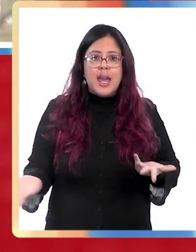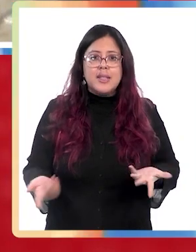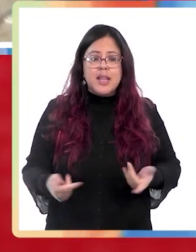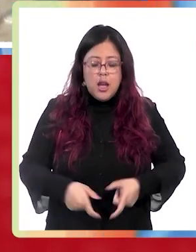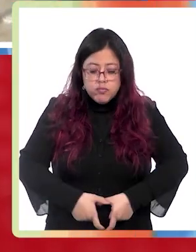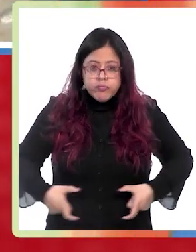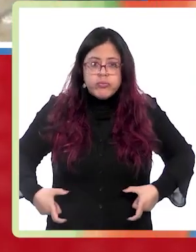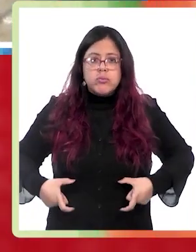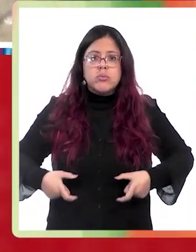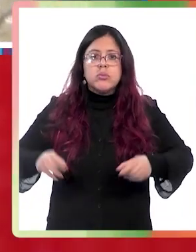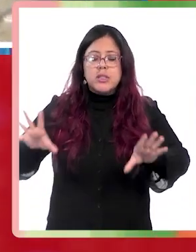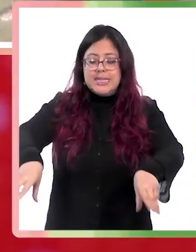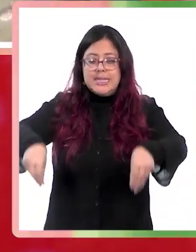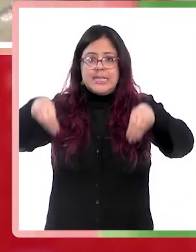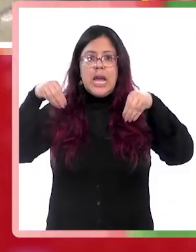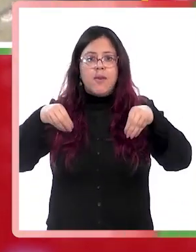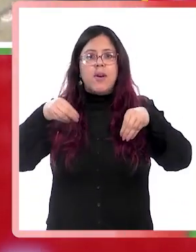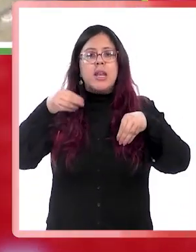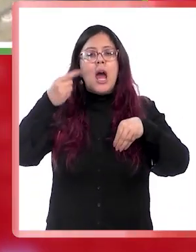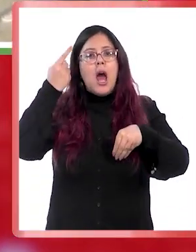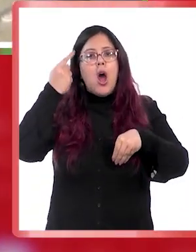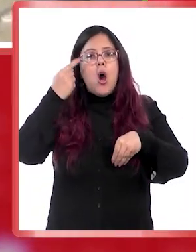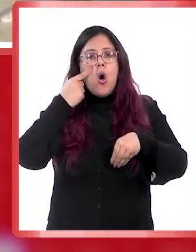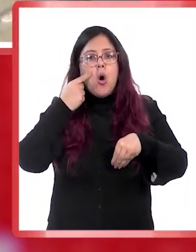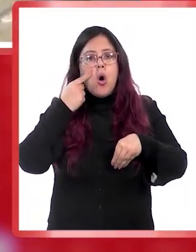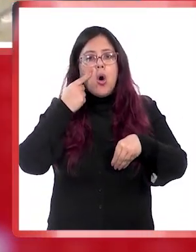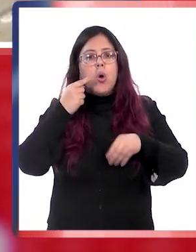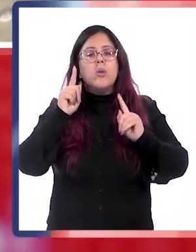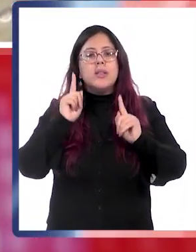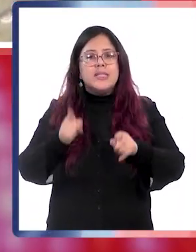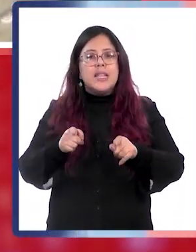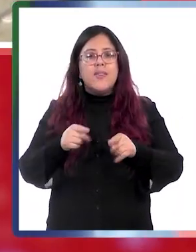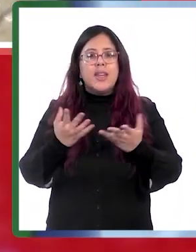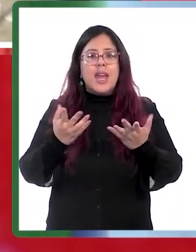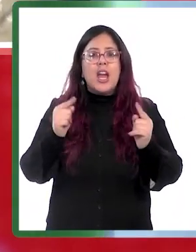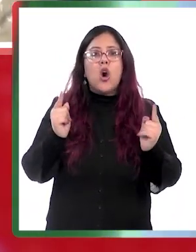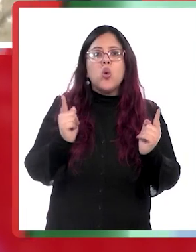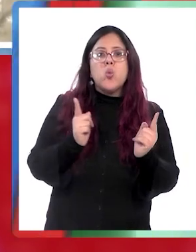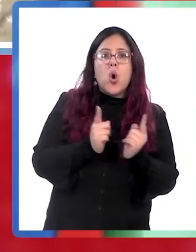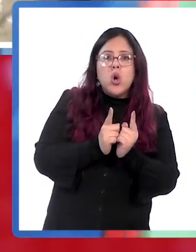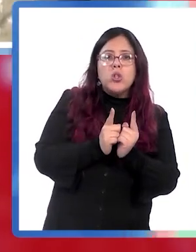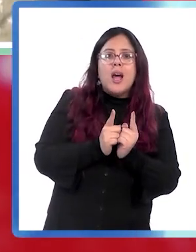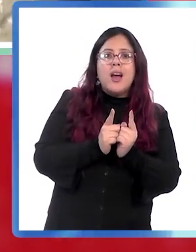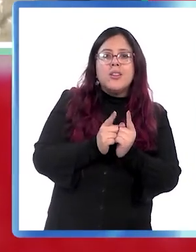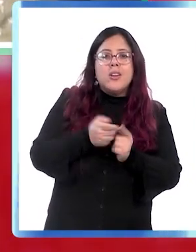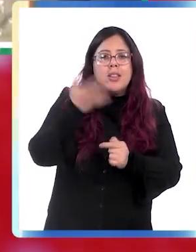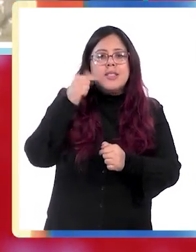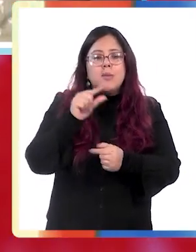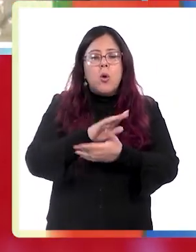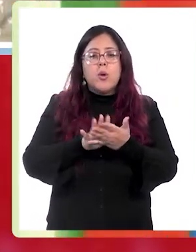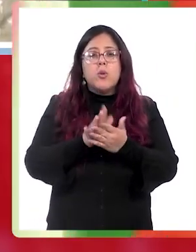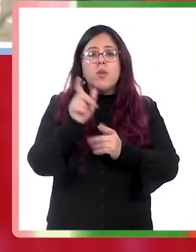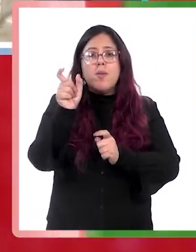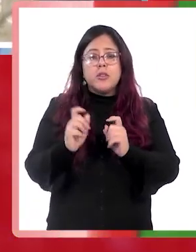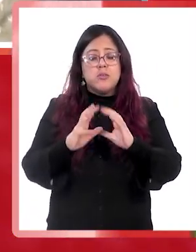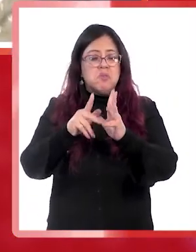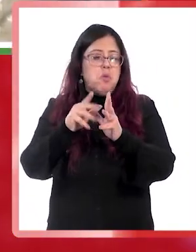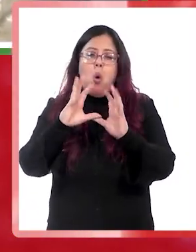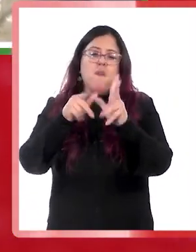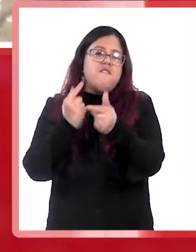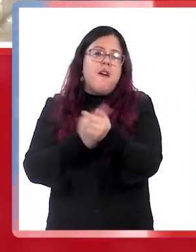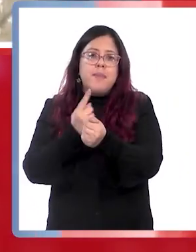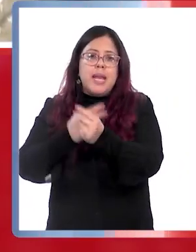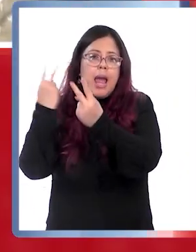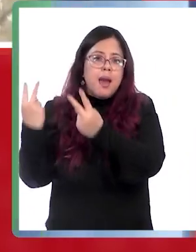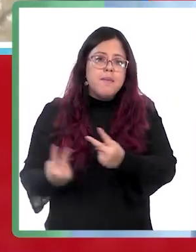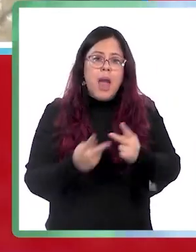como te decía, el virus no es que está eternamente, pero tiene que ser con un contacto reciente. Ahora, una familia que se da vacaciones, por ejemplo, ahora, en